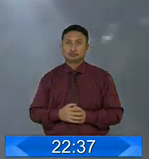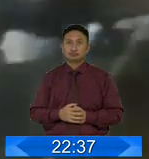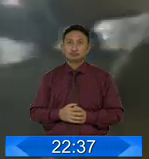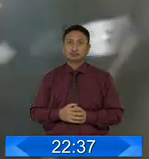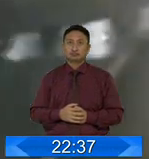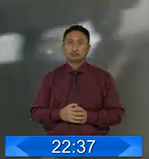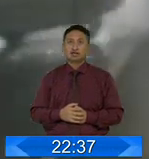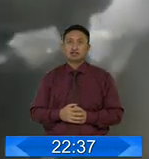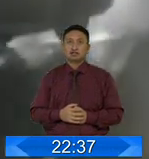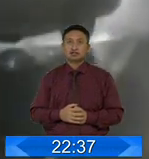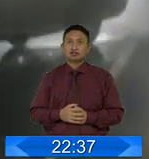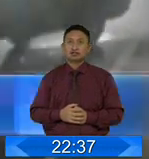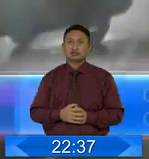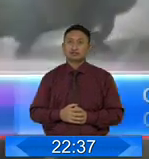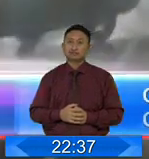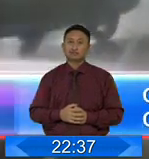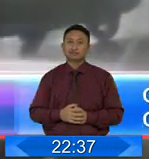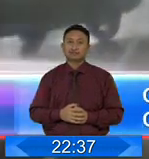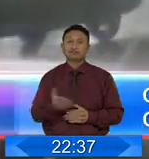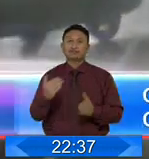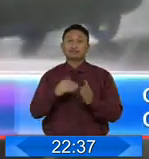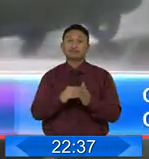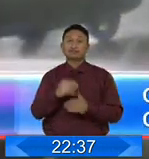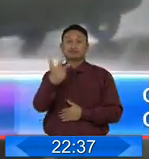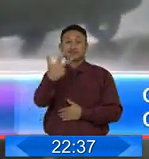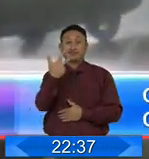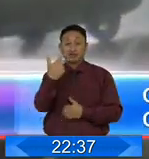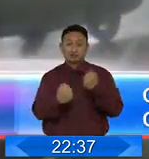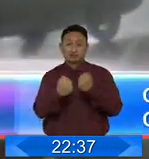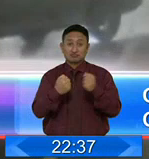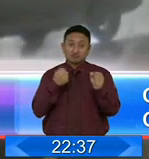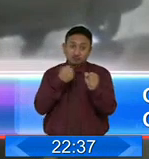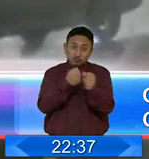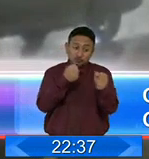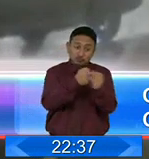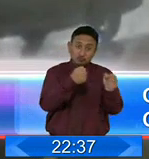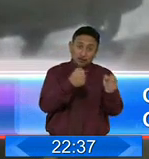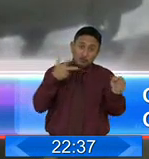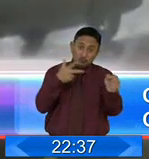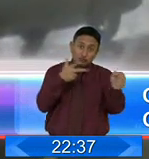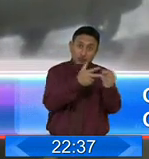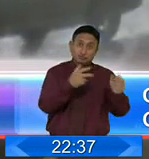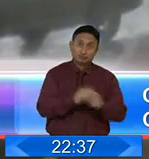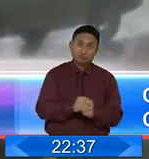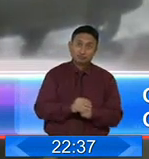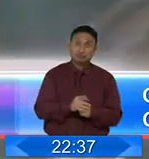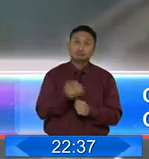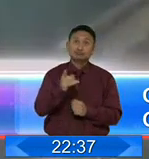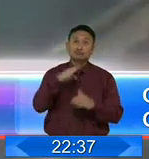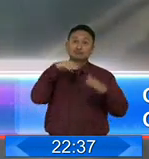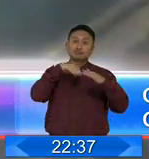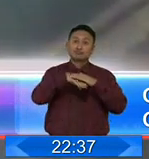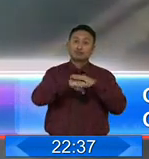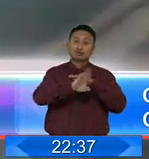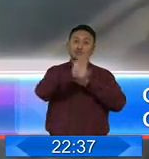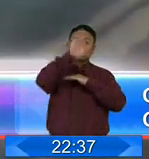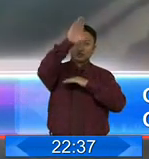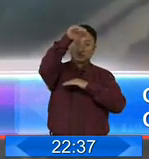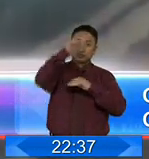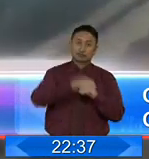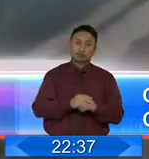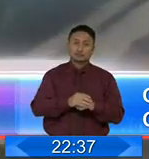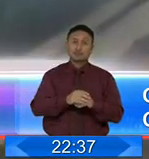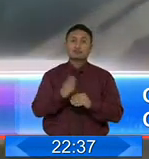Entre tanto, una triple colisión vehicular fue lo que se produjo en el ingreso de un paso elevado, situado sobre la